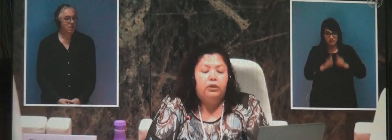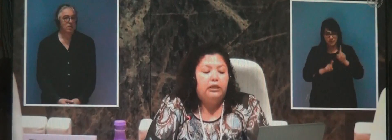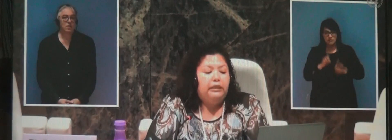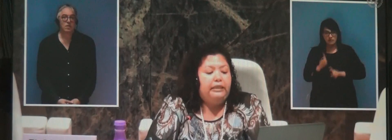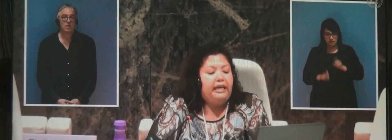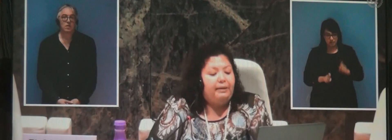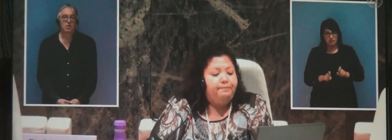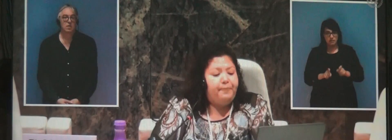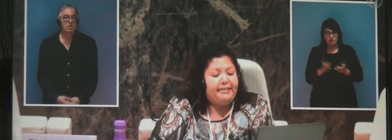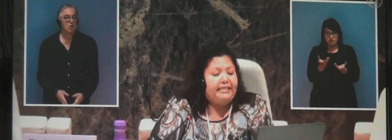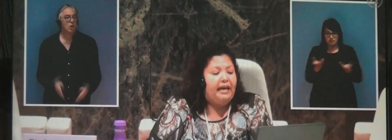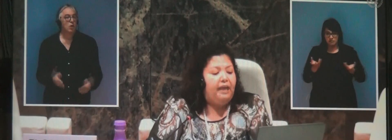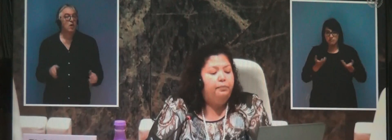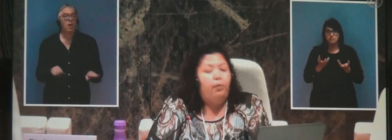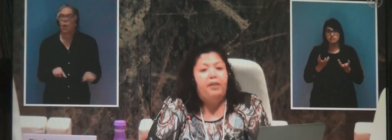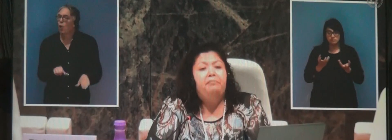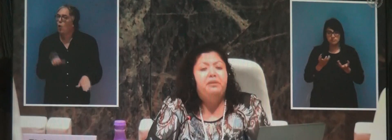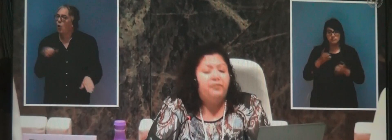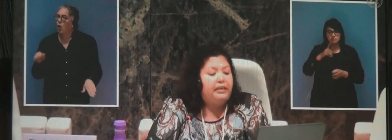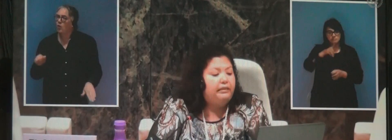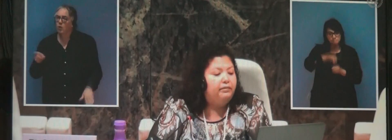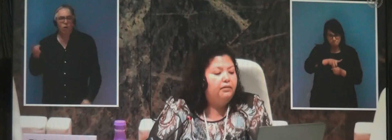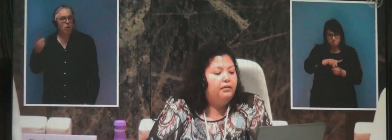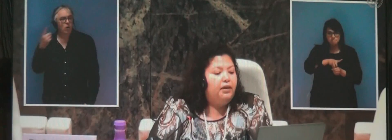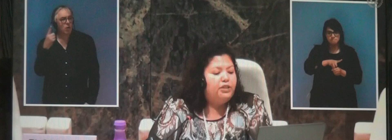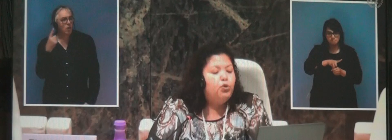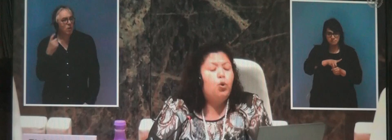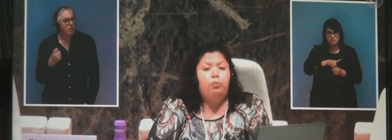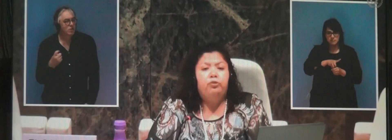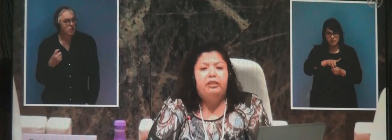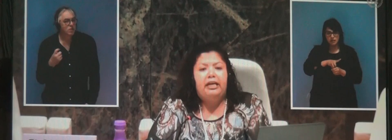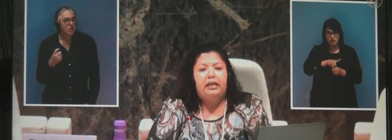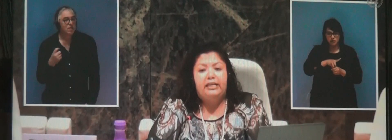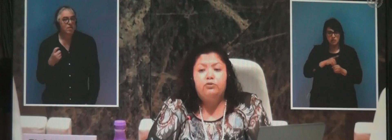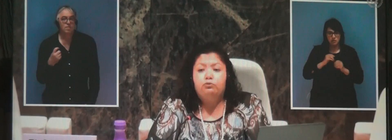con discapacidad puedan vivir en sus